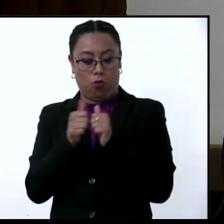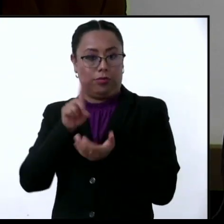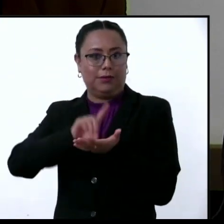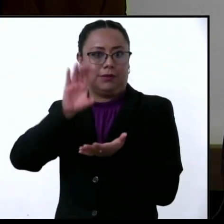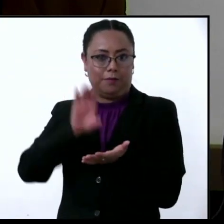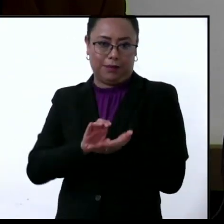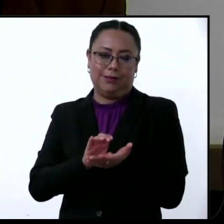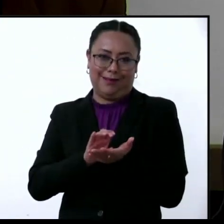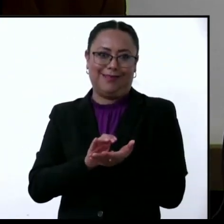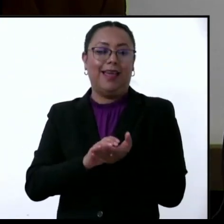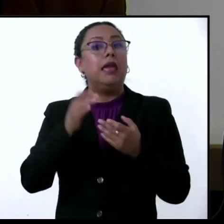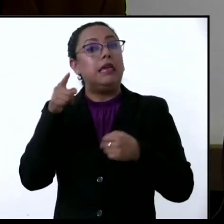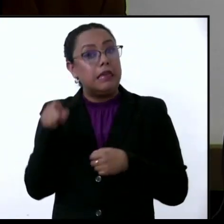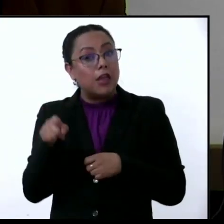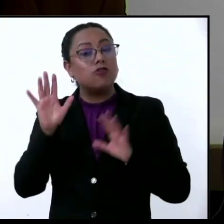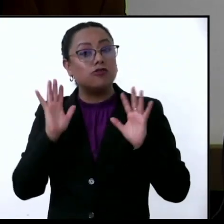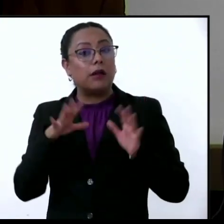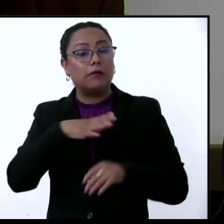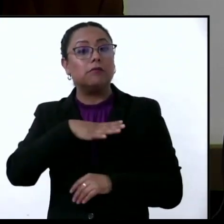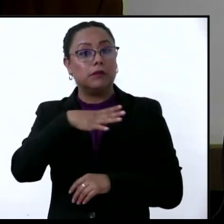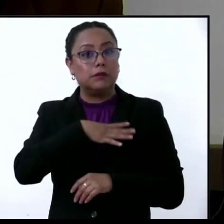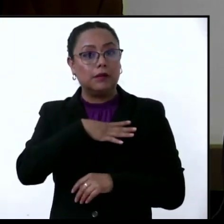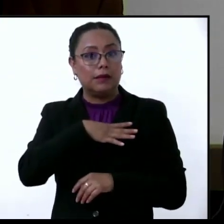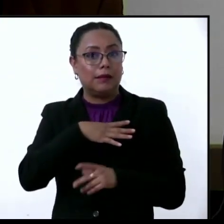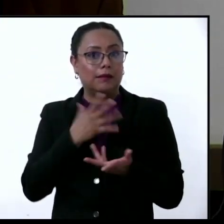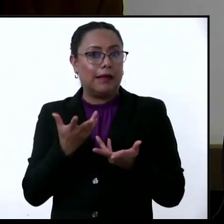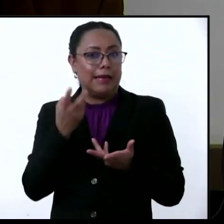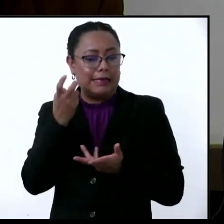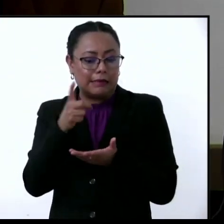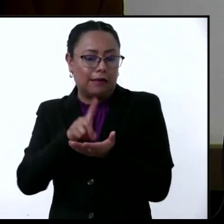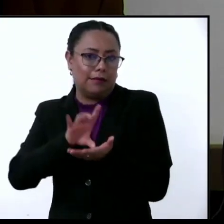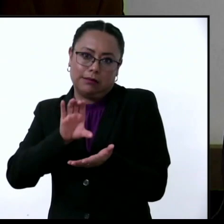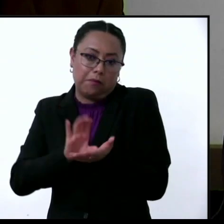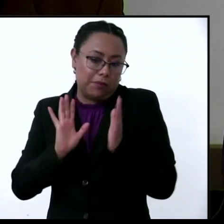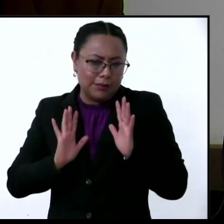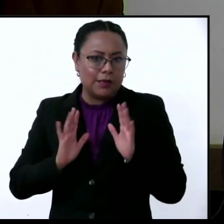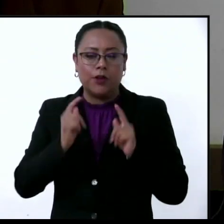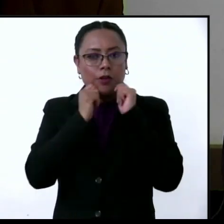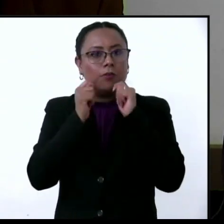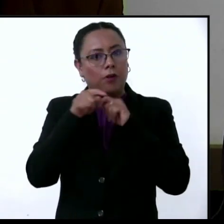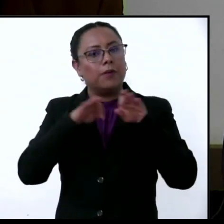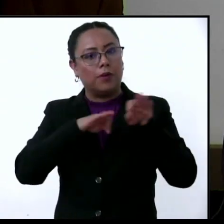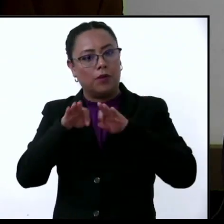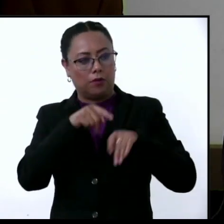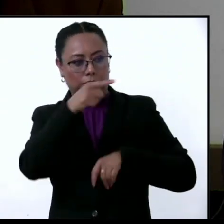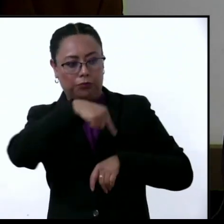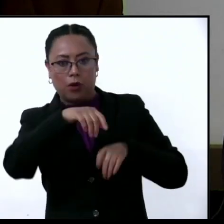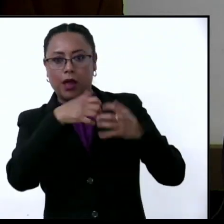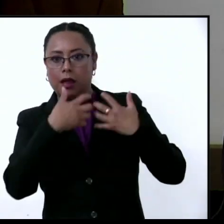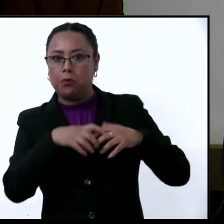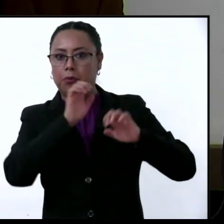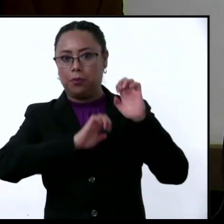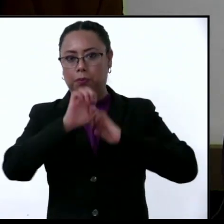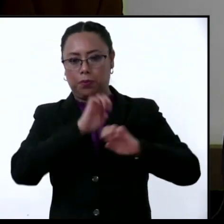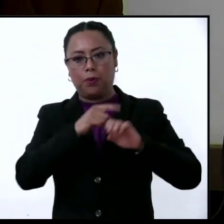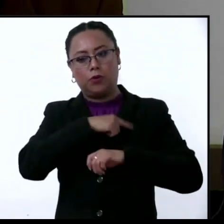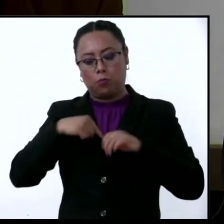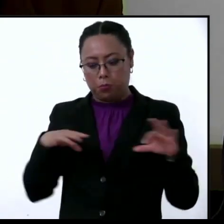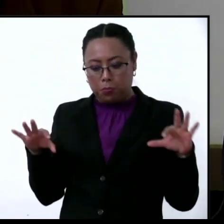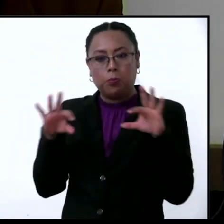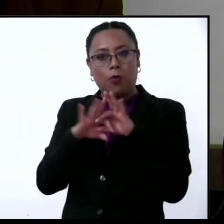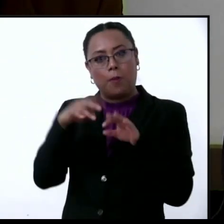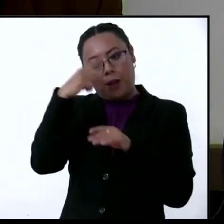ferias, y que cuentan con una discapacidad, y que con las empleadoras hemos generado procesos